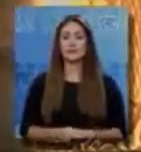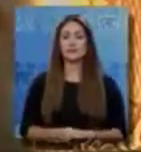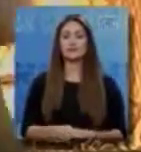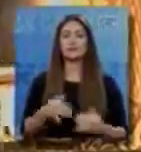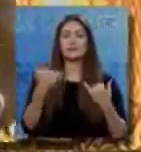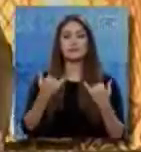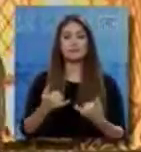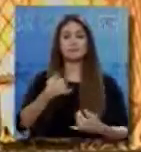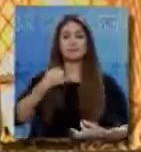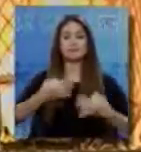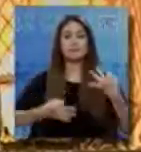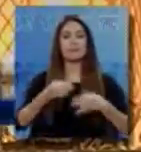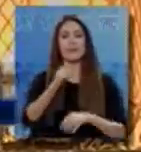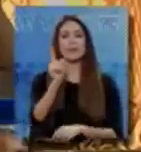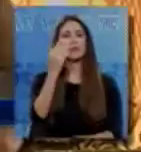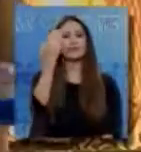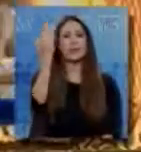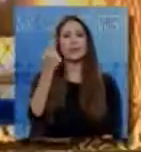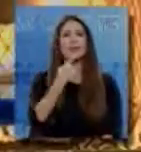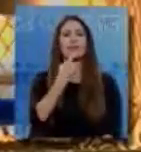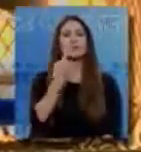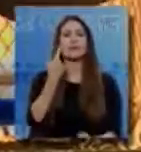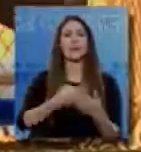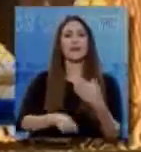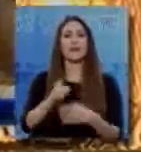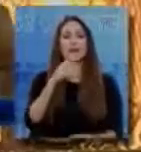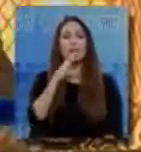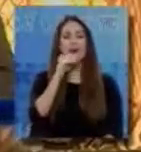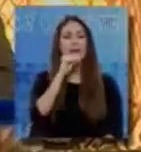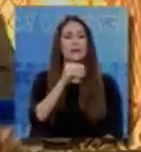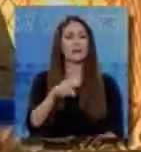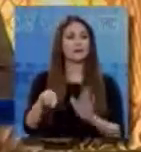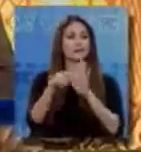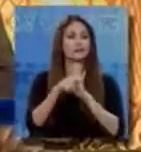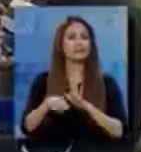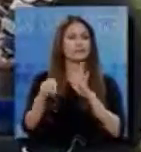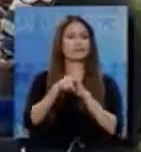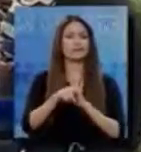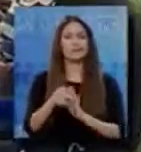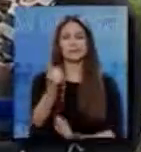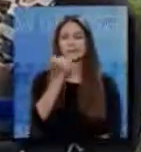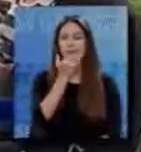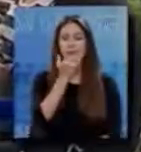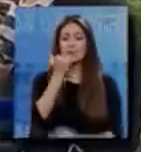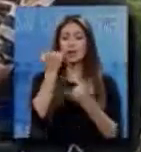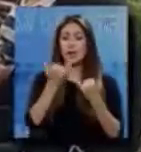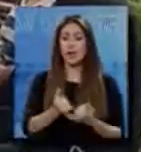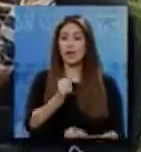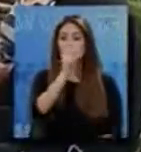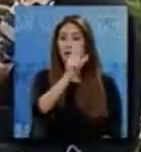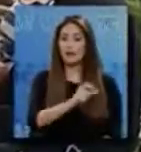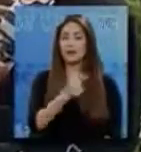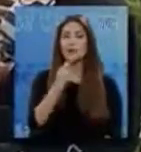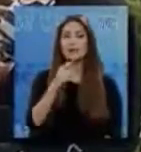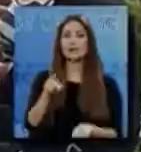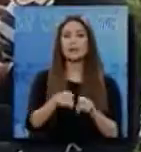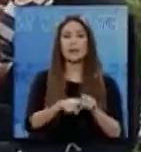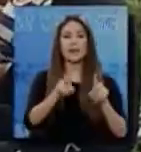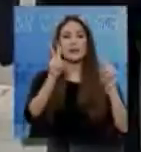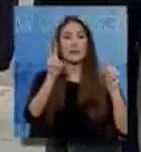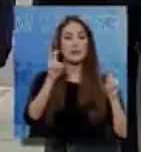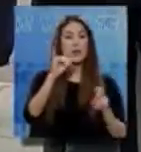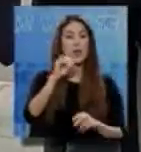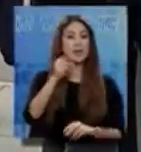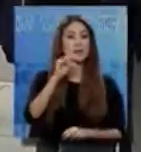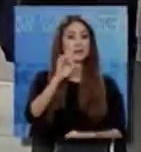juicio, ya no saben qué decir, lo que dicen un absurdo completo. Fernando Cordero cree que el tema ha sido politizado, niega